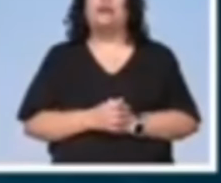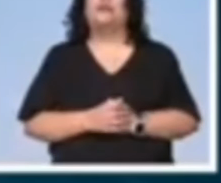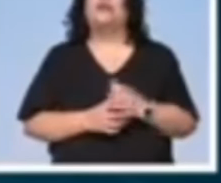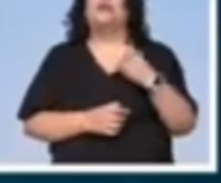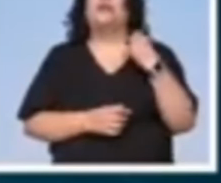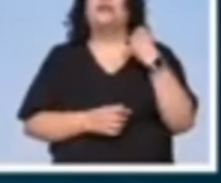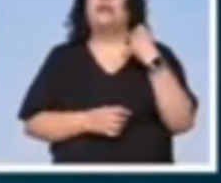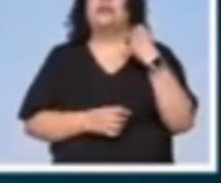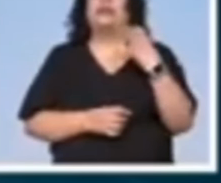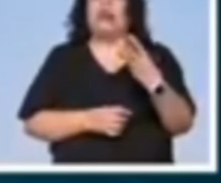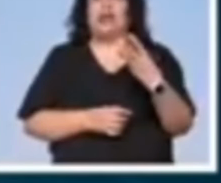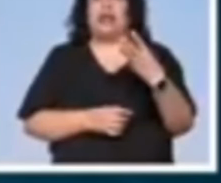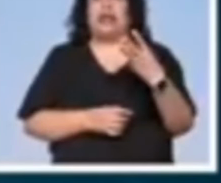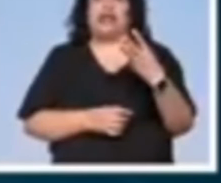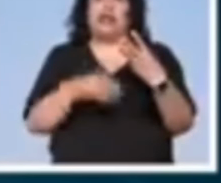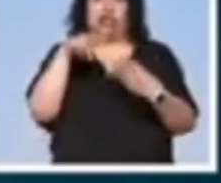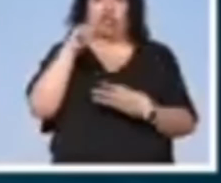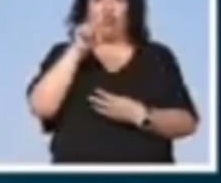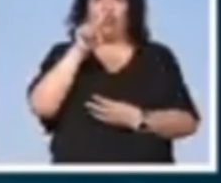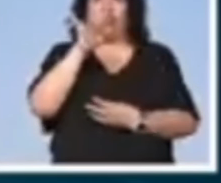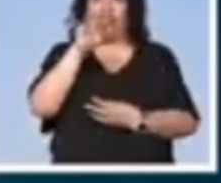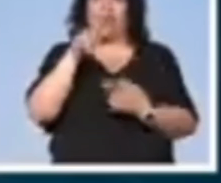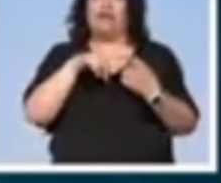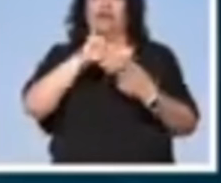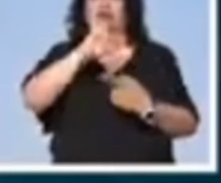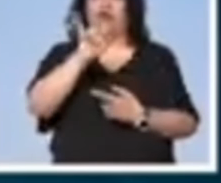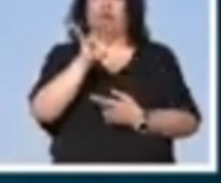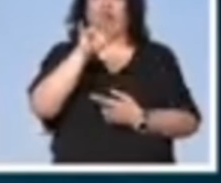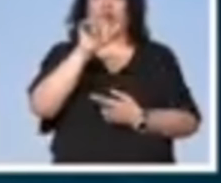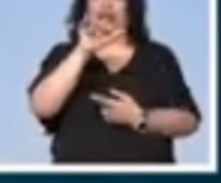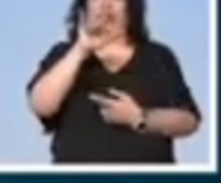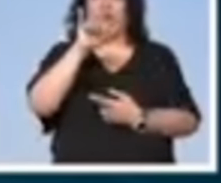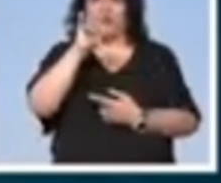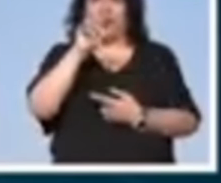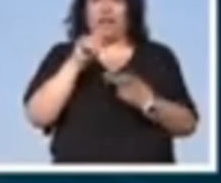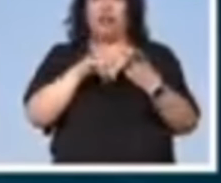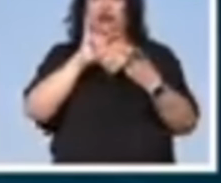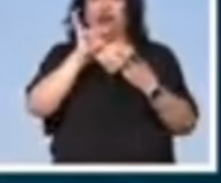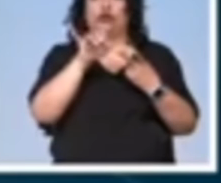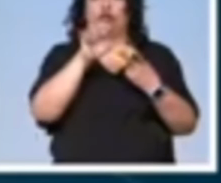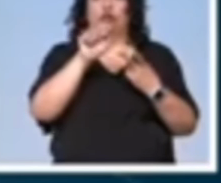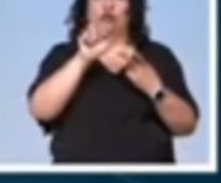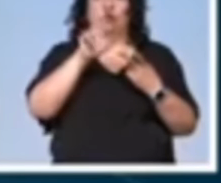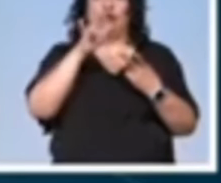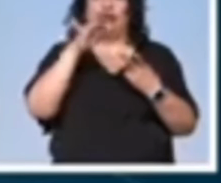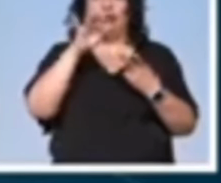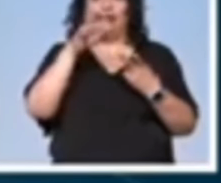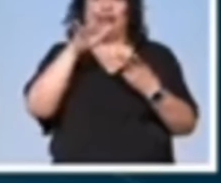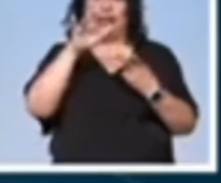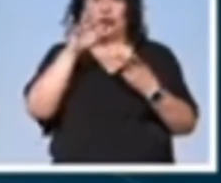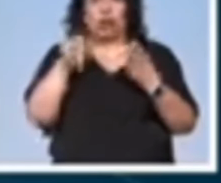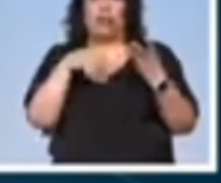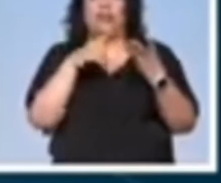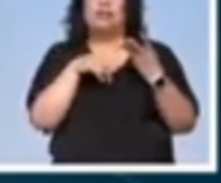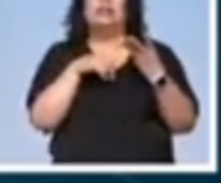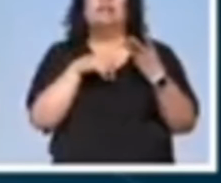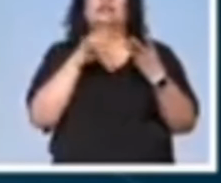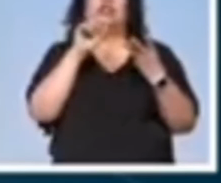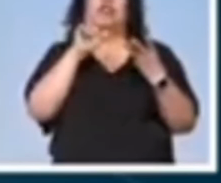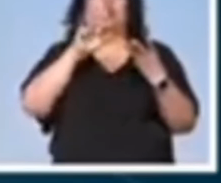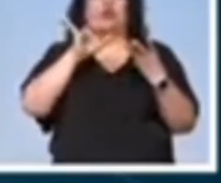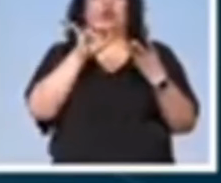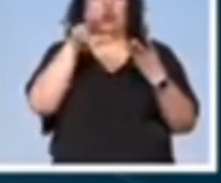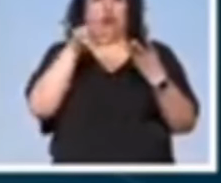3 cenotafios, el de Juana Mateos, el de Jesús Reyes Heroles y el de Sor